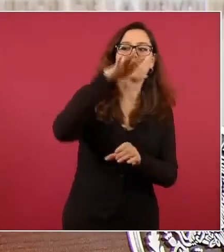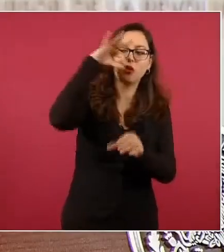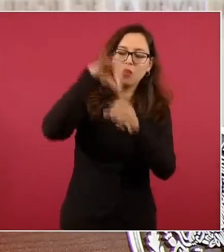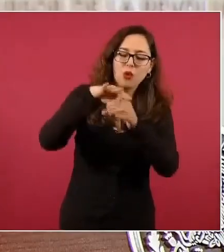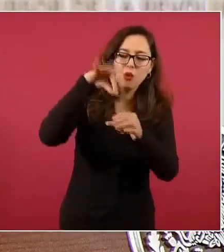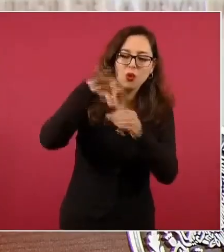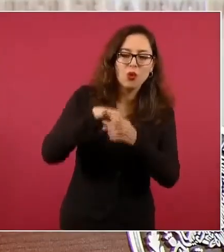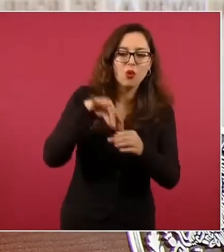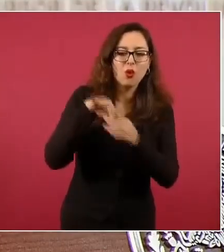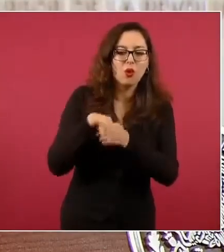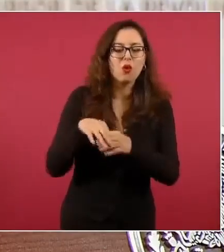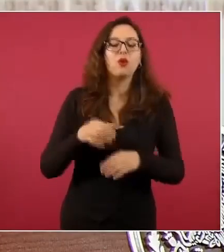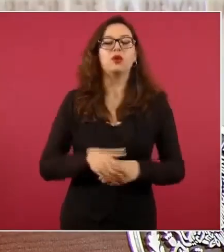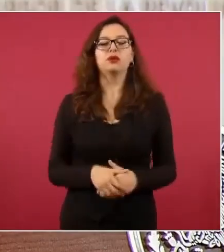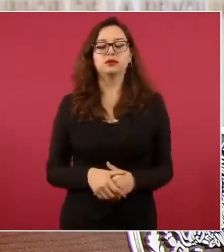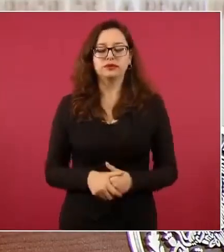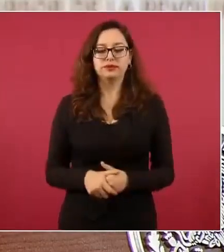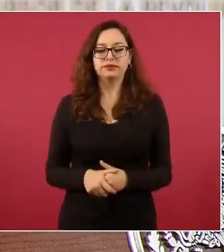que